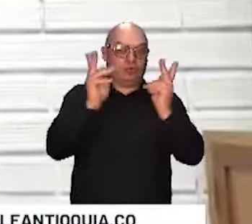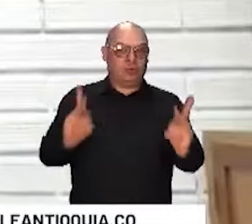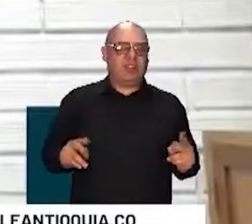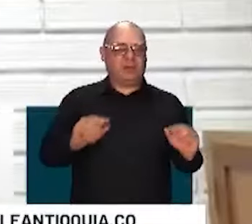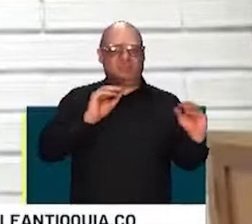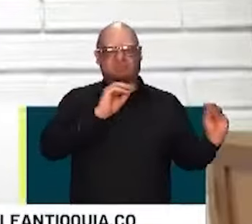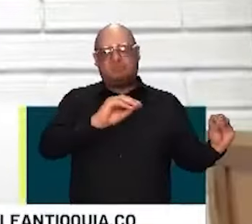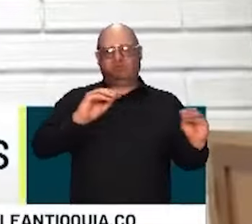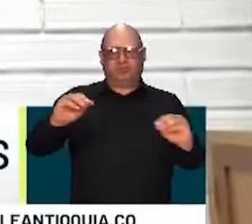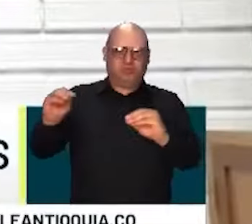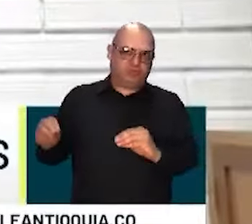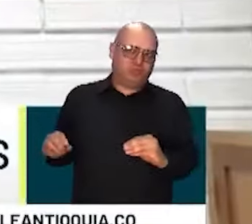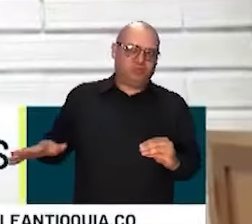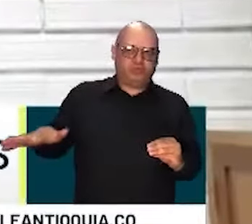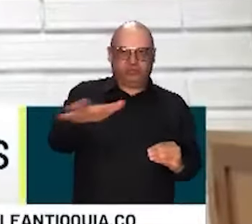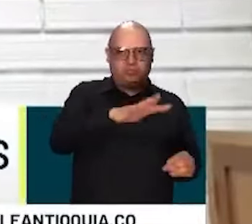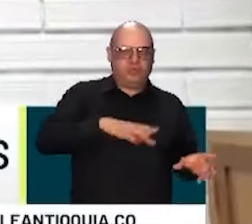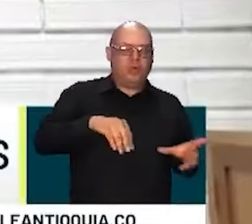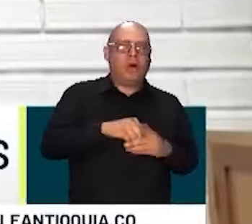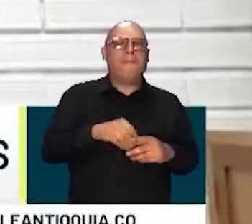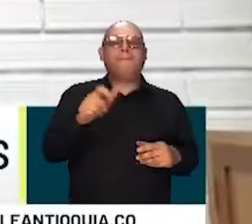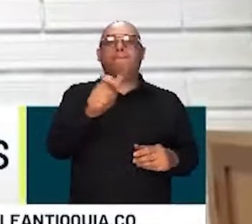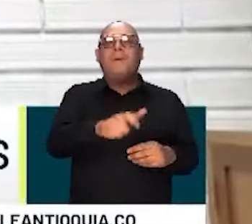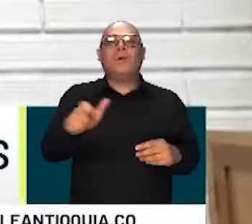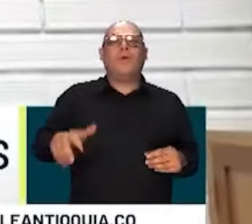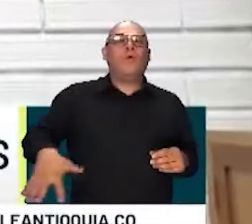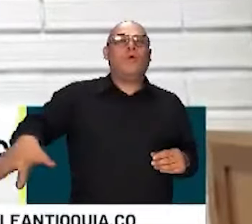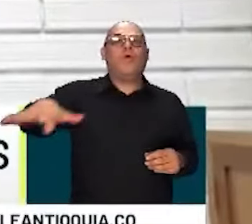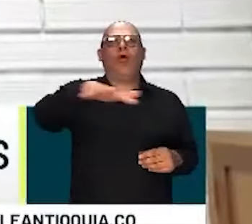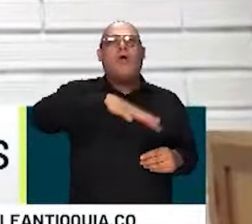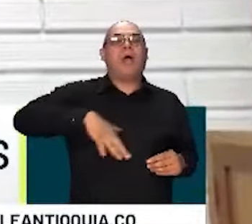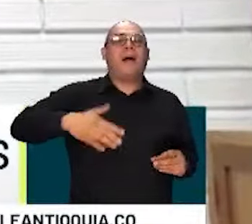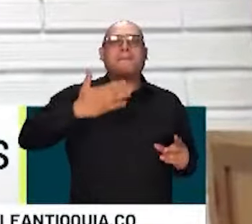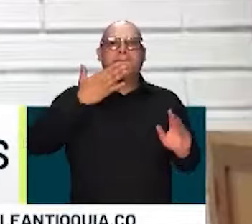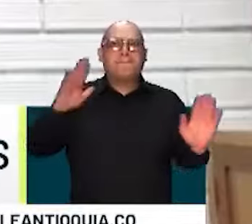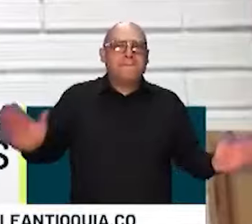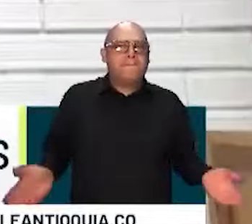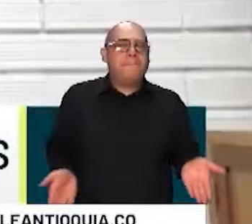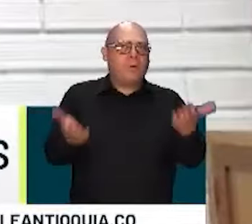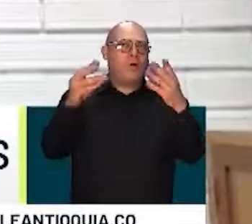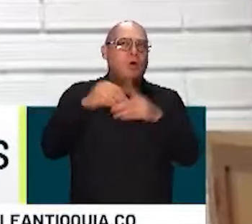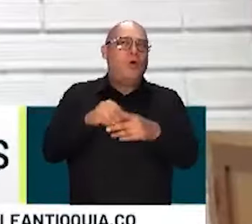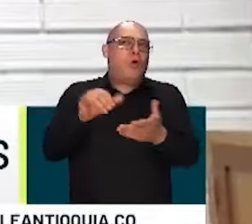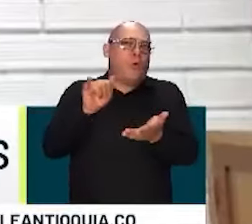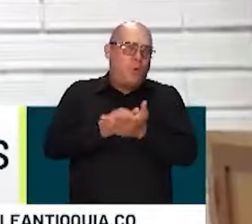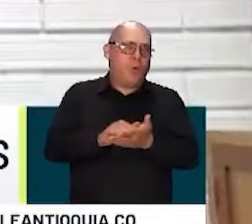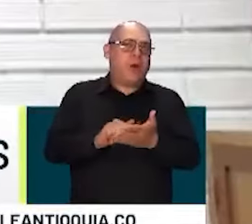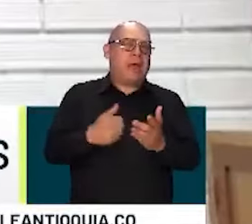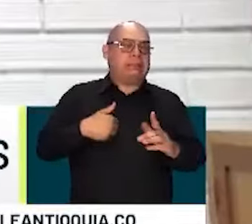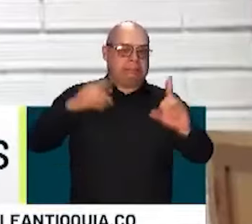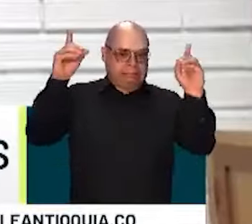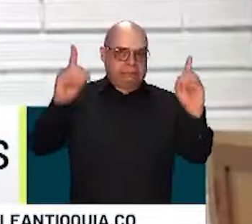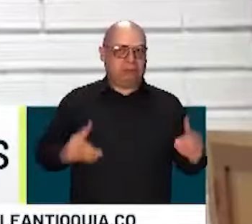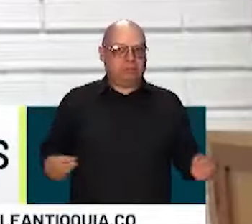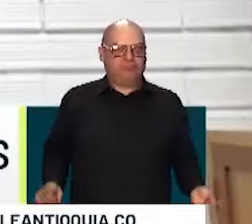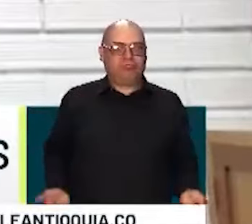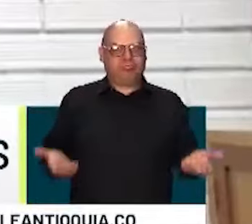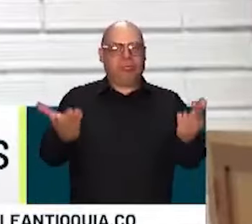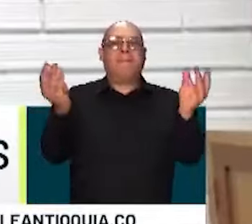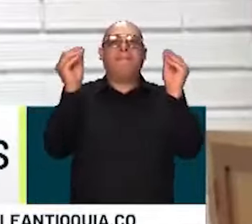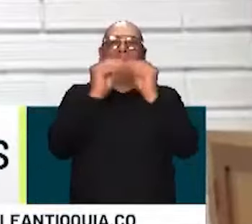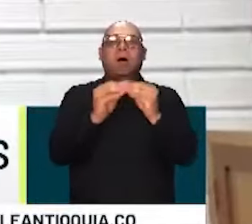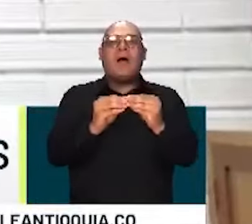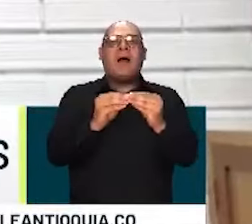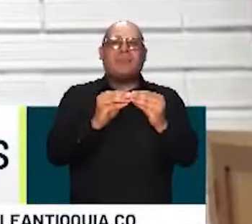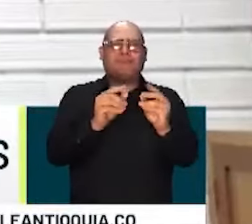la formación del talento humano, es la mejor manera de aportar a la toma de decisiones que protejan la